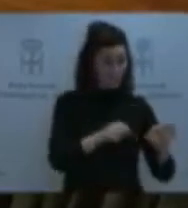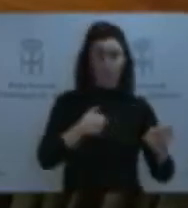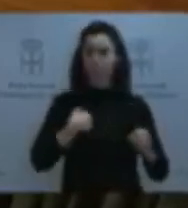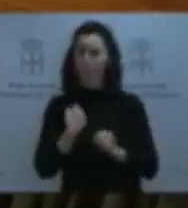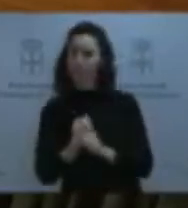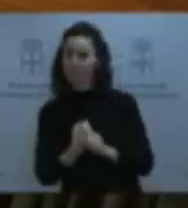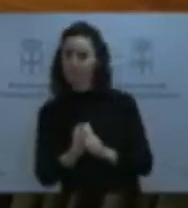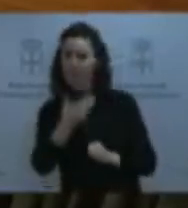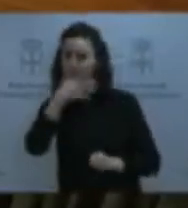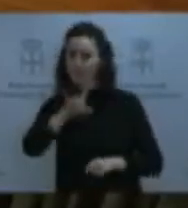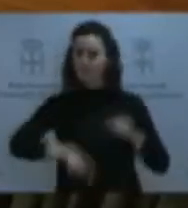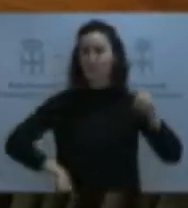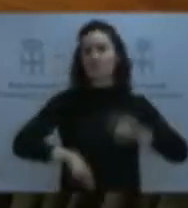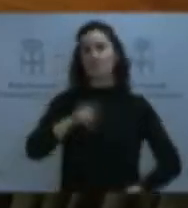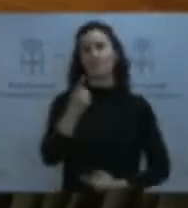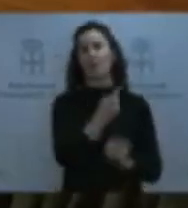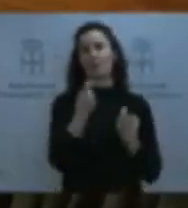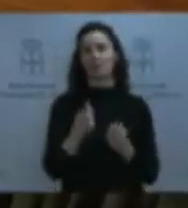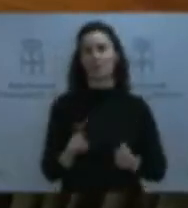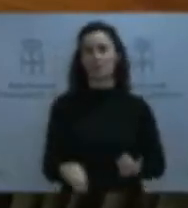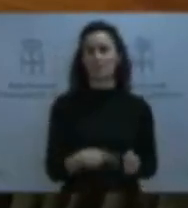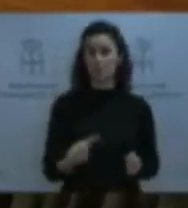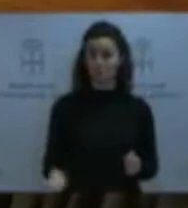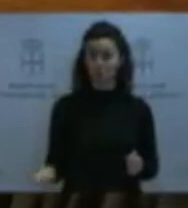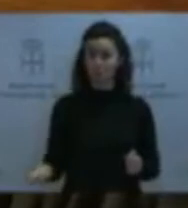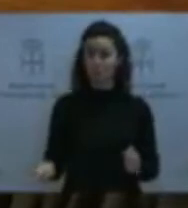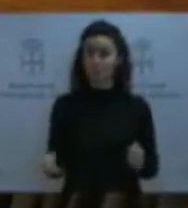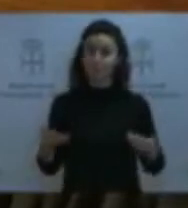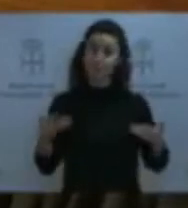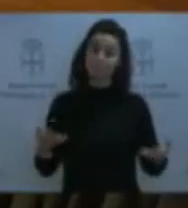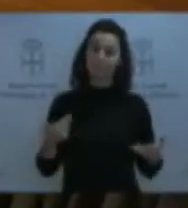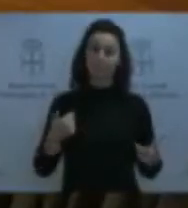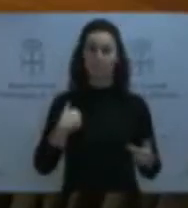y que no sea por hacerme caso a mí, pero sí por lo menos